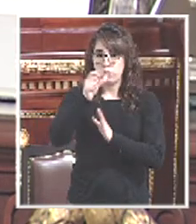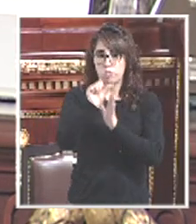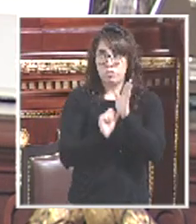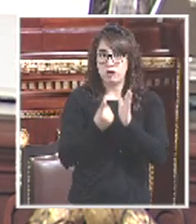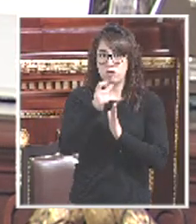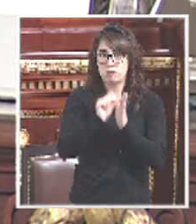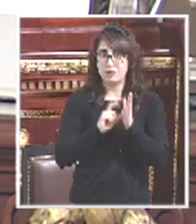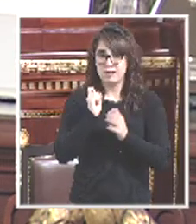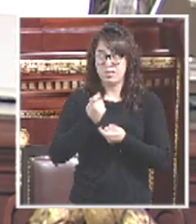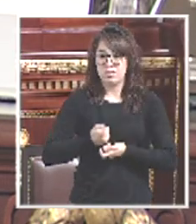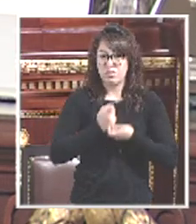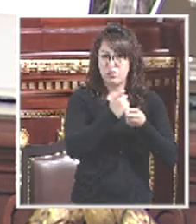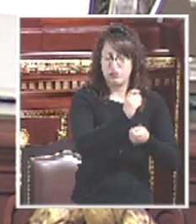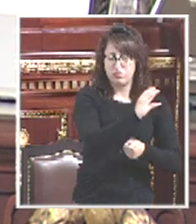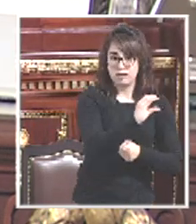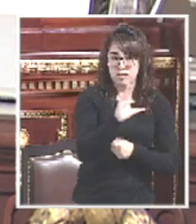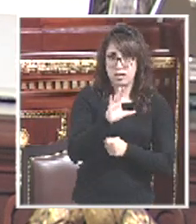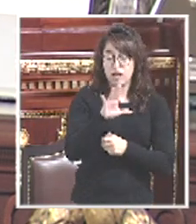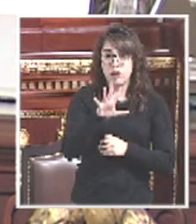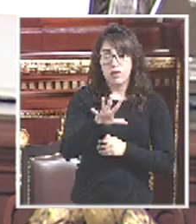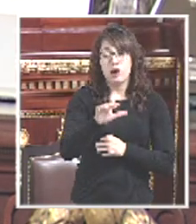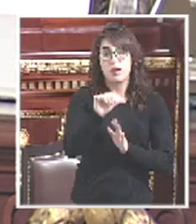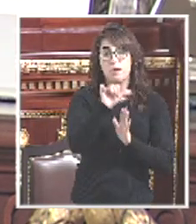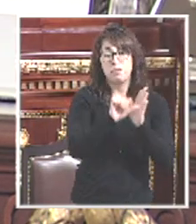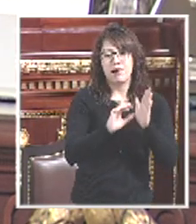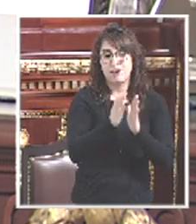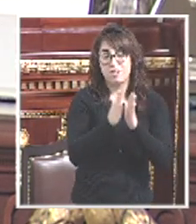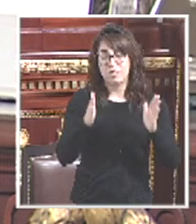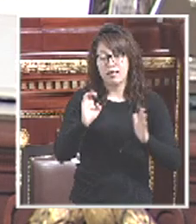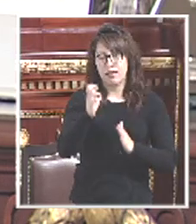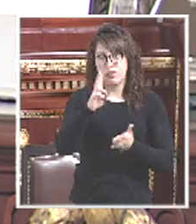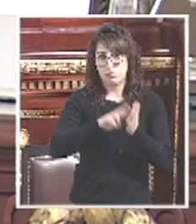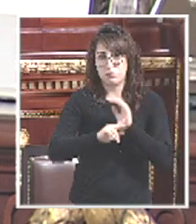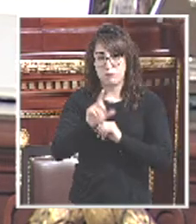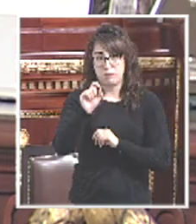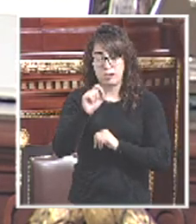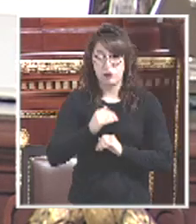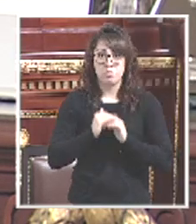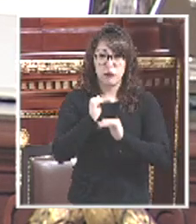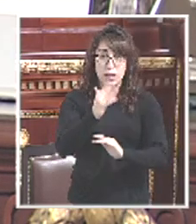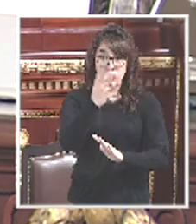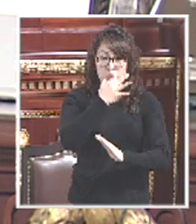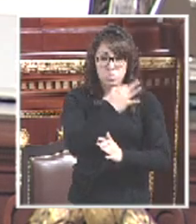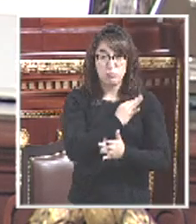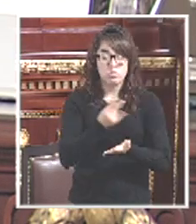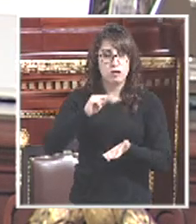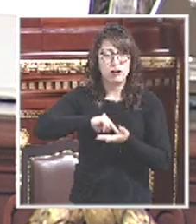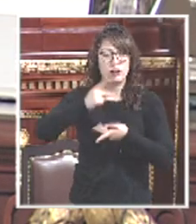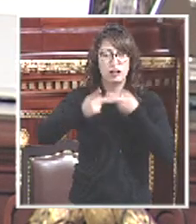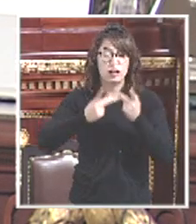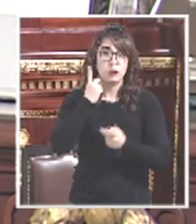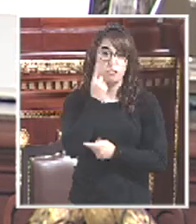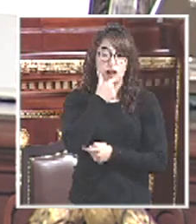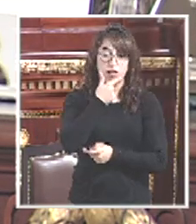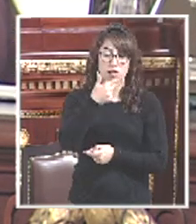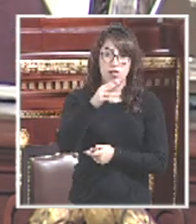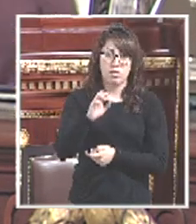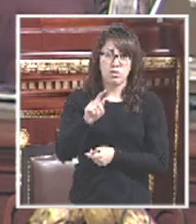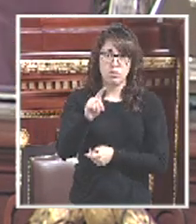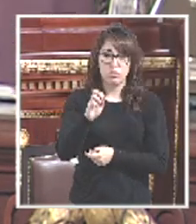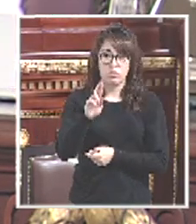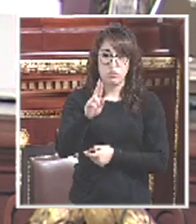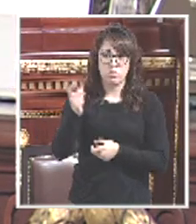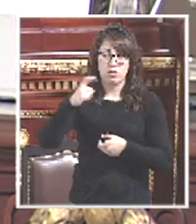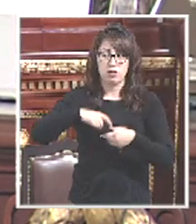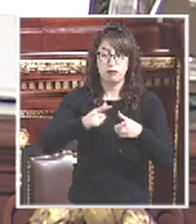C5 del mes de enero del 2020. Se concede el uso de la tribuna al diputado Héctor Barrera Marmolejo, integrante del Grupo